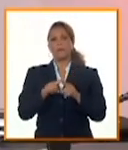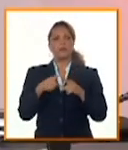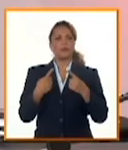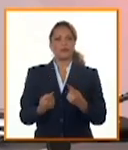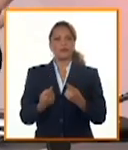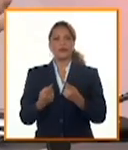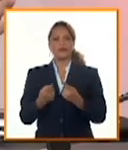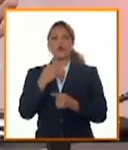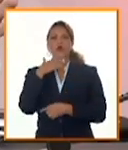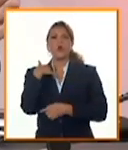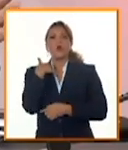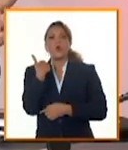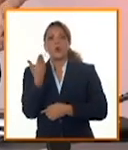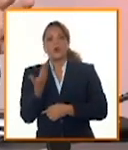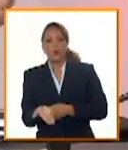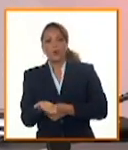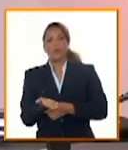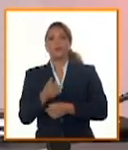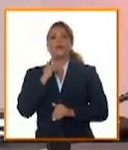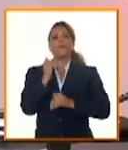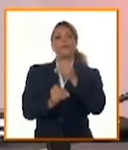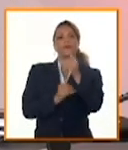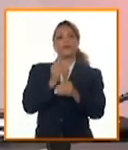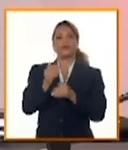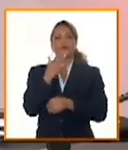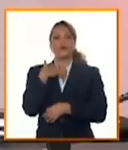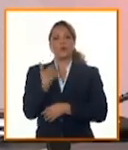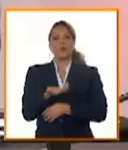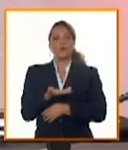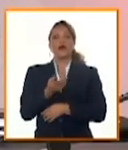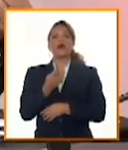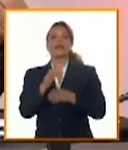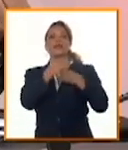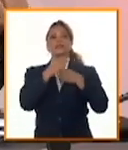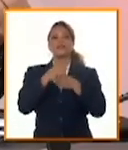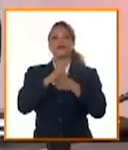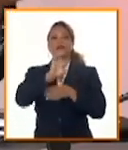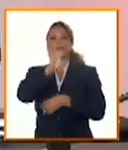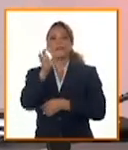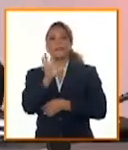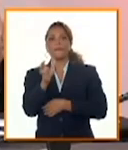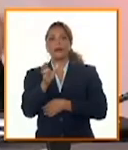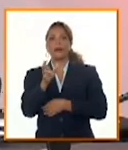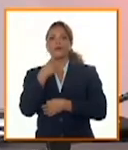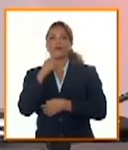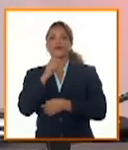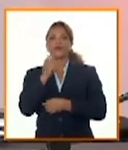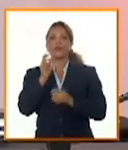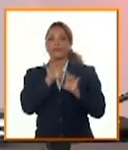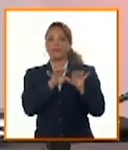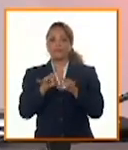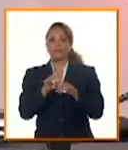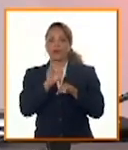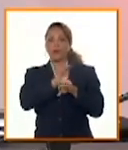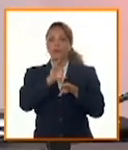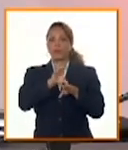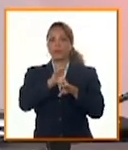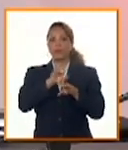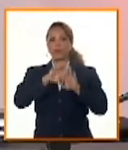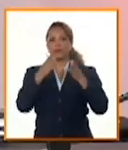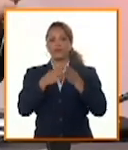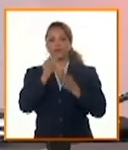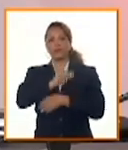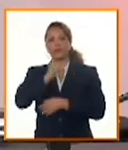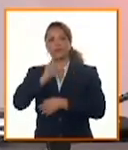vigor cómo va a ser este proceso y qué cosas significa bancarización de las operaciones para que nuestro televidente